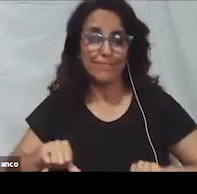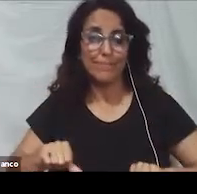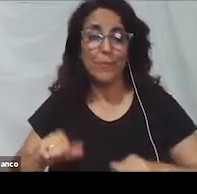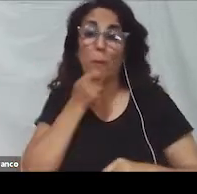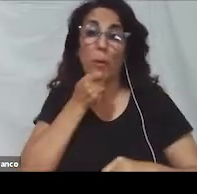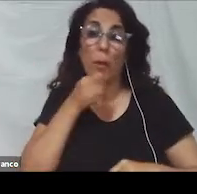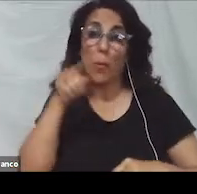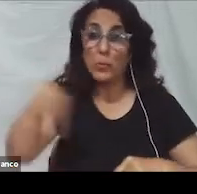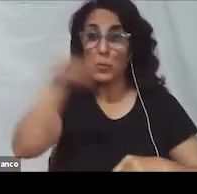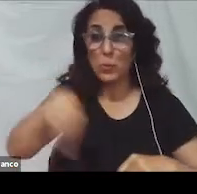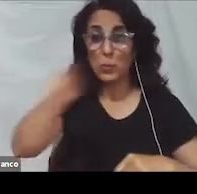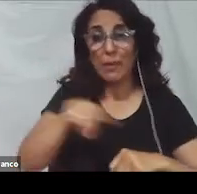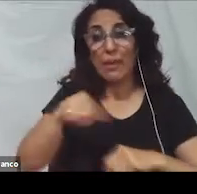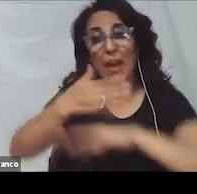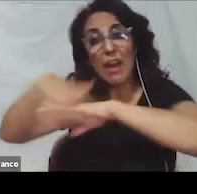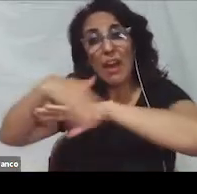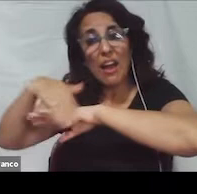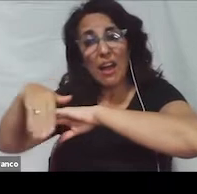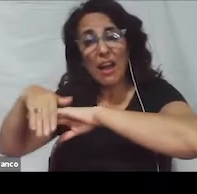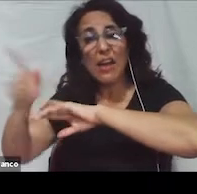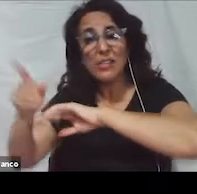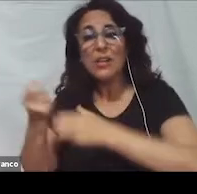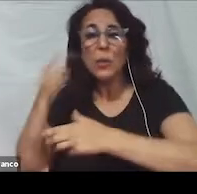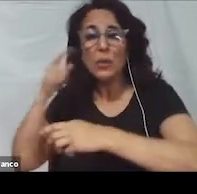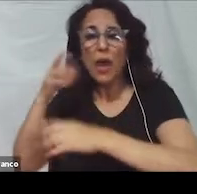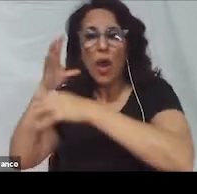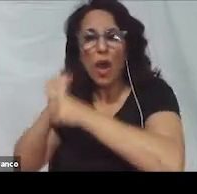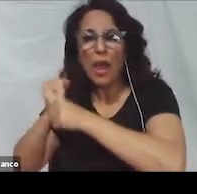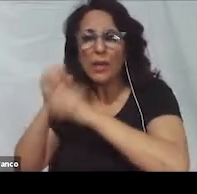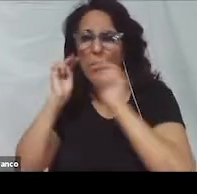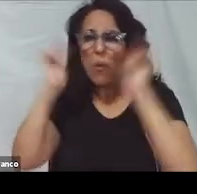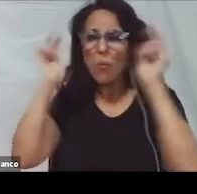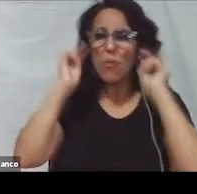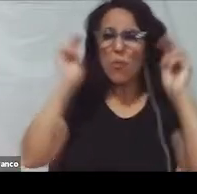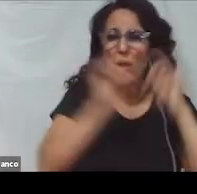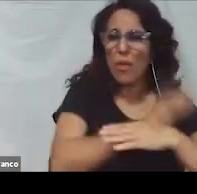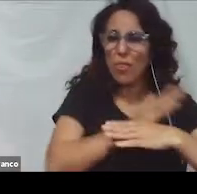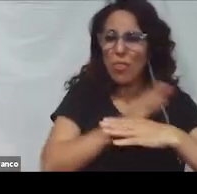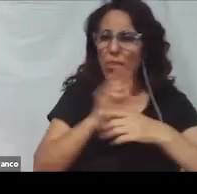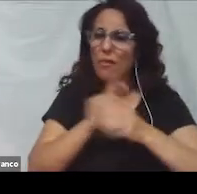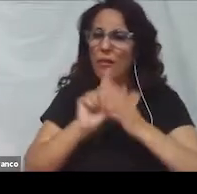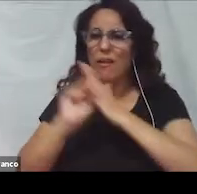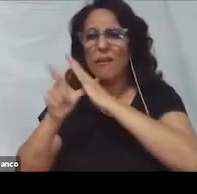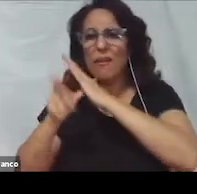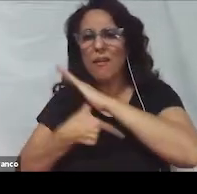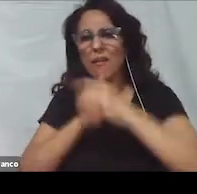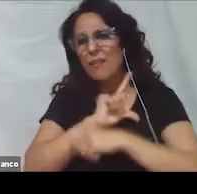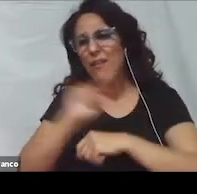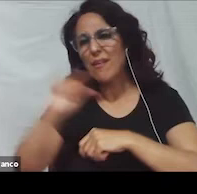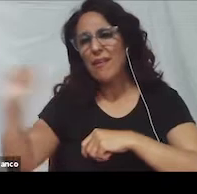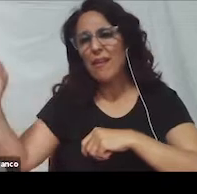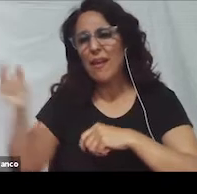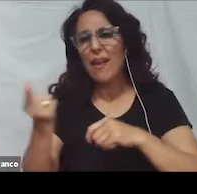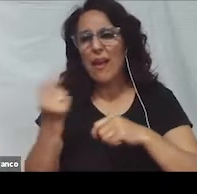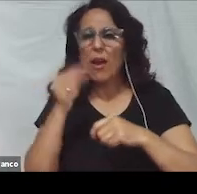mucho ruido, ¿sí? Y quieren justo ver, no sé, en el colectivo un video, porque quizás tienen mucho viaje en el colectivo, entonces la